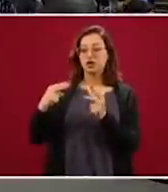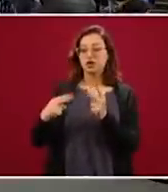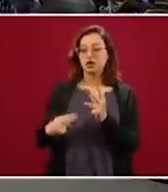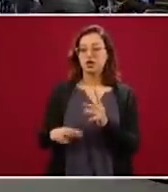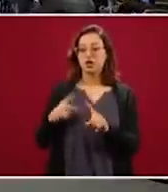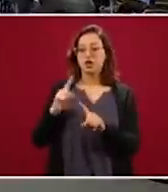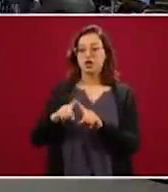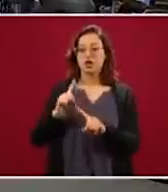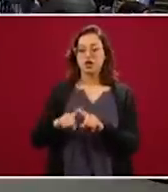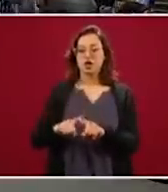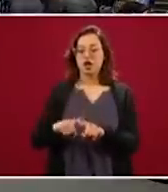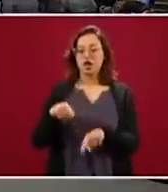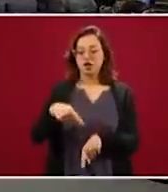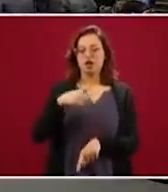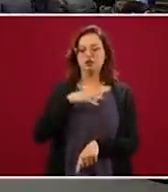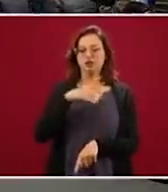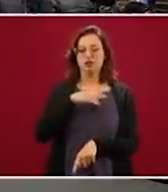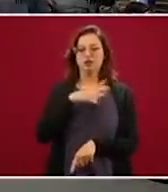Ah, no, aquí está, aquí está.